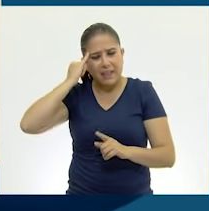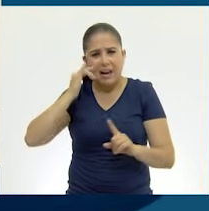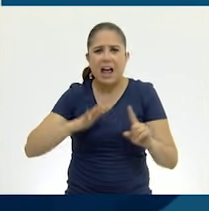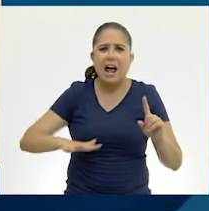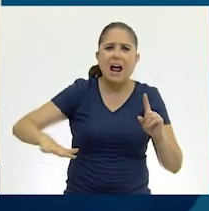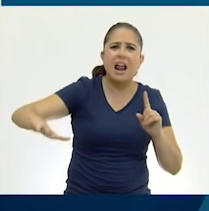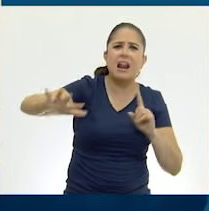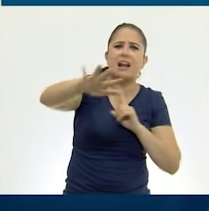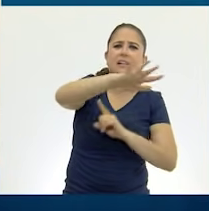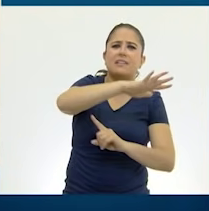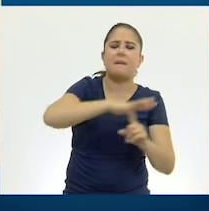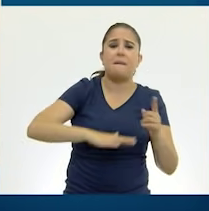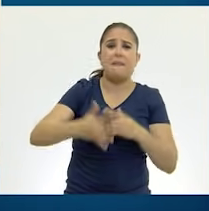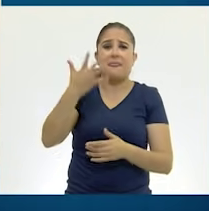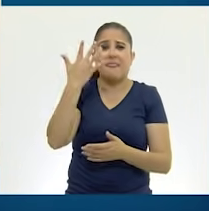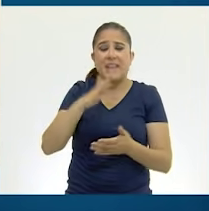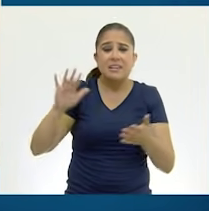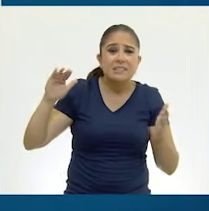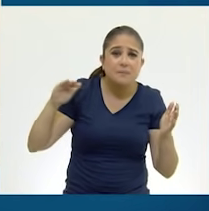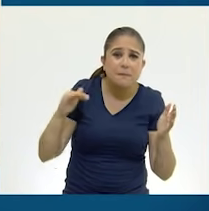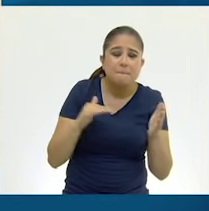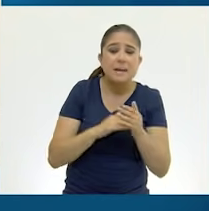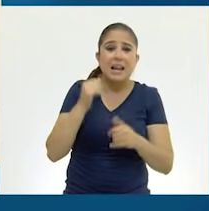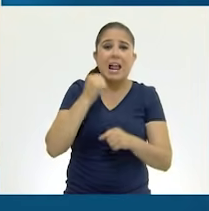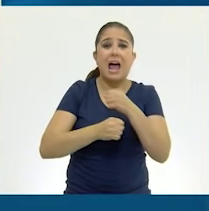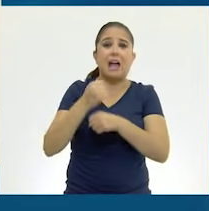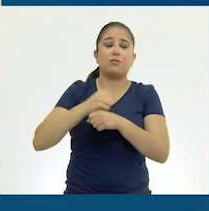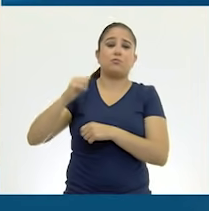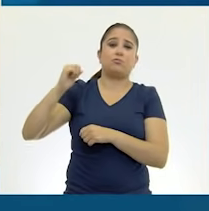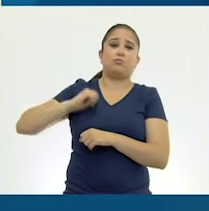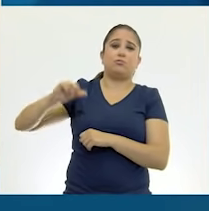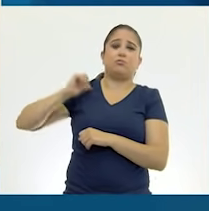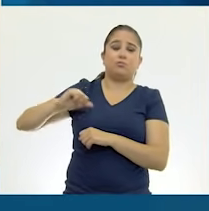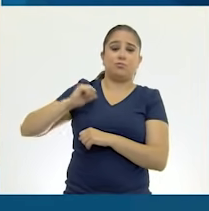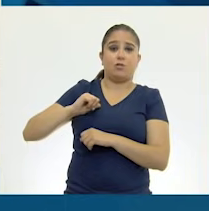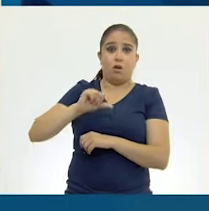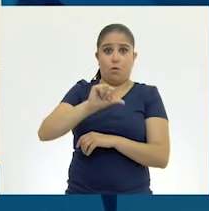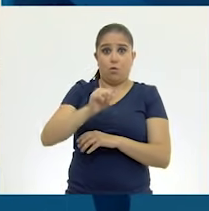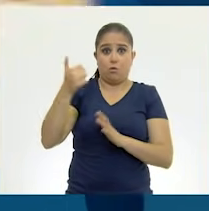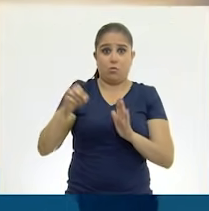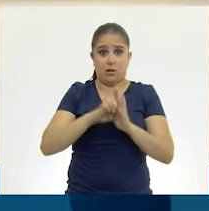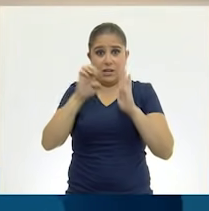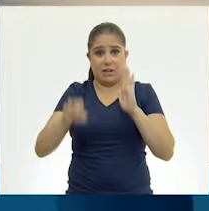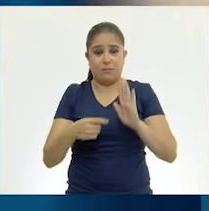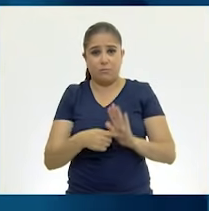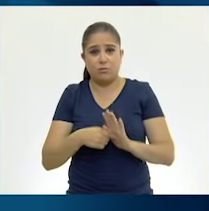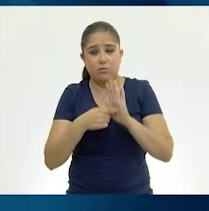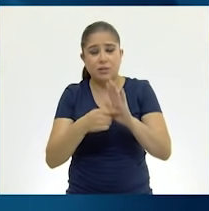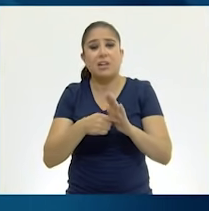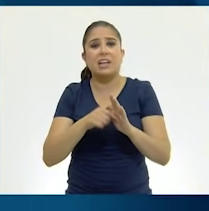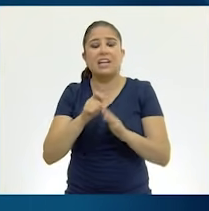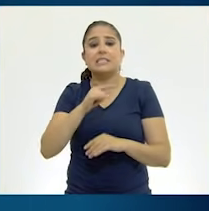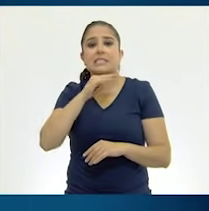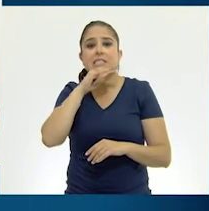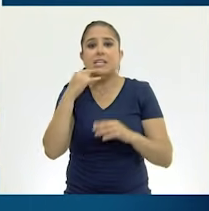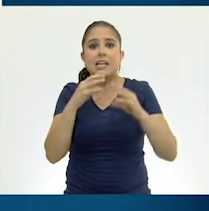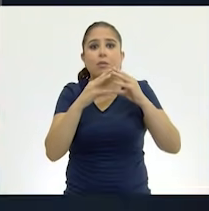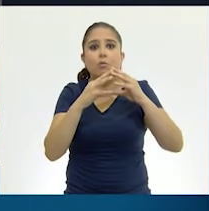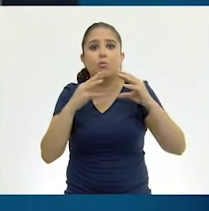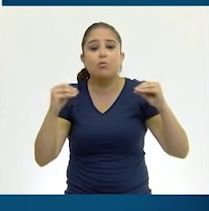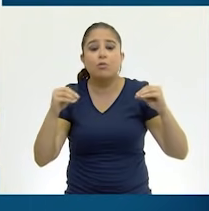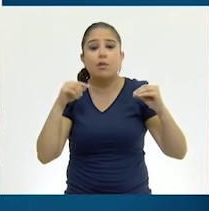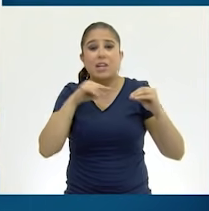de más de 10.000 años. Otro ejemplo lo constituyen los chiles, que